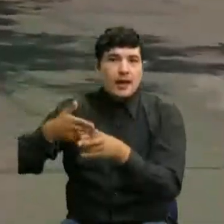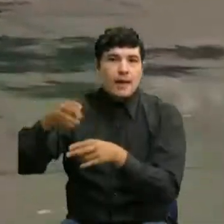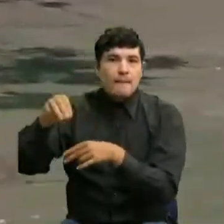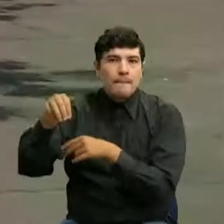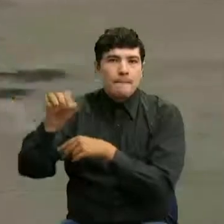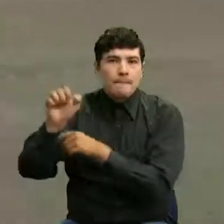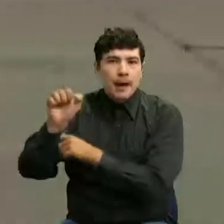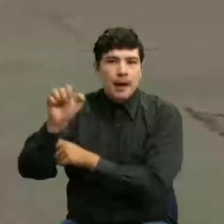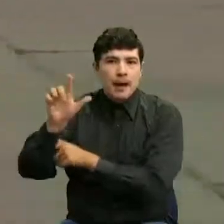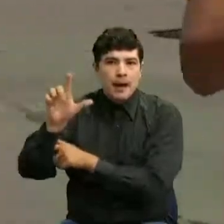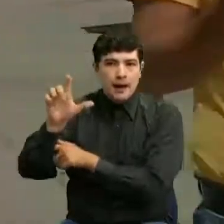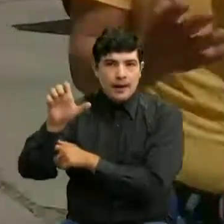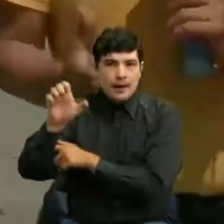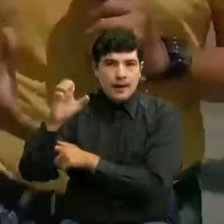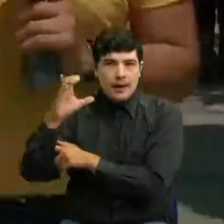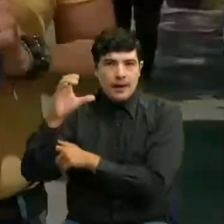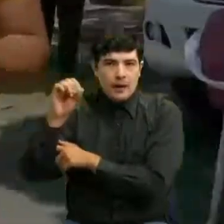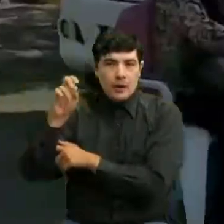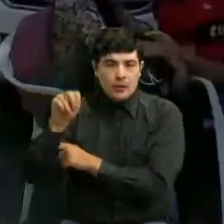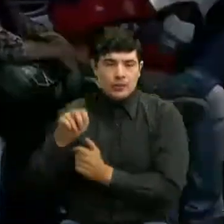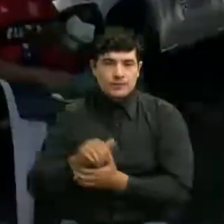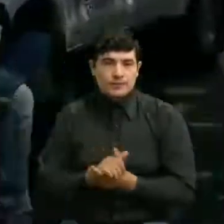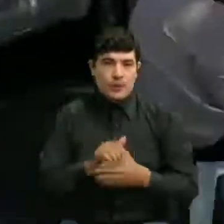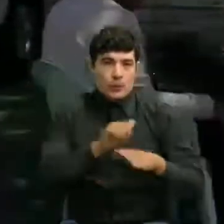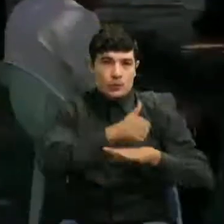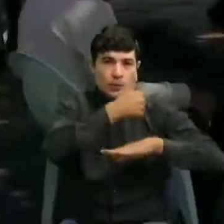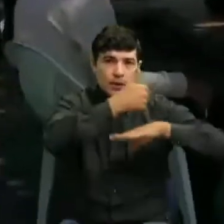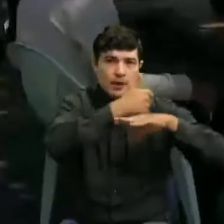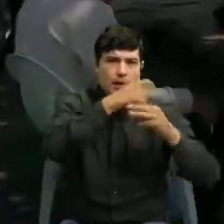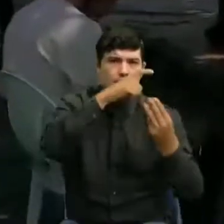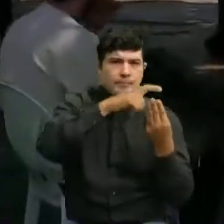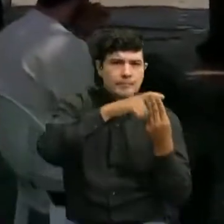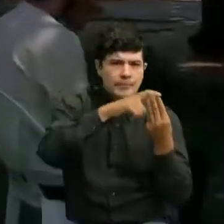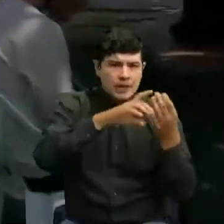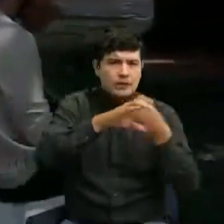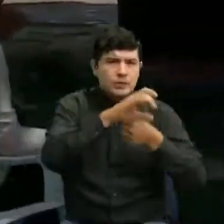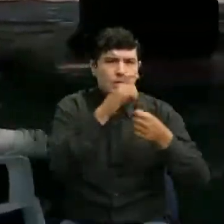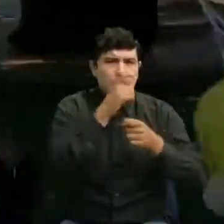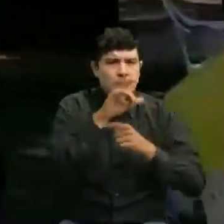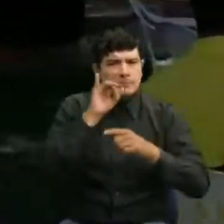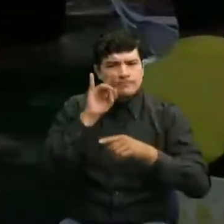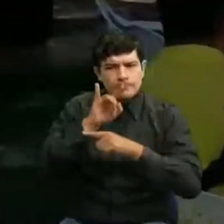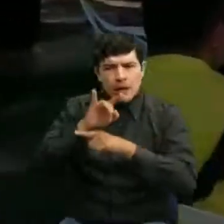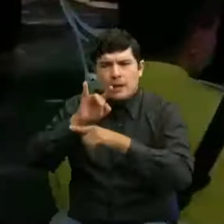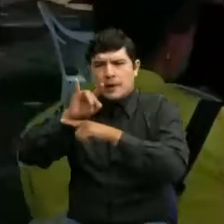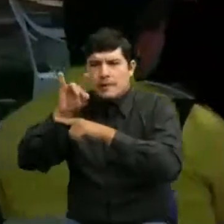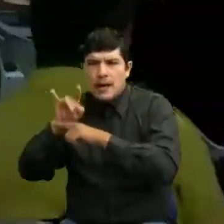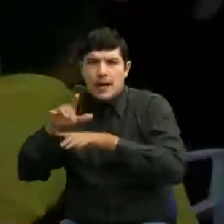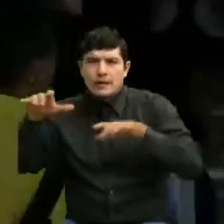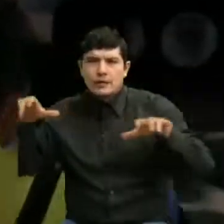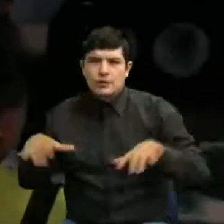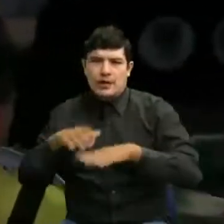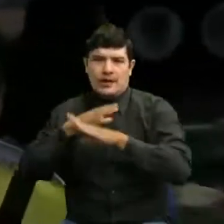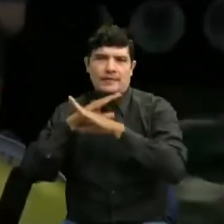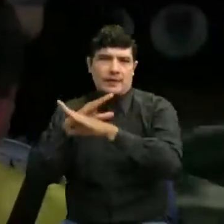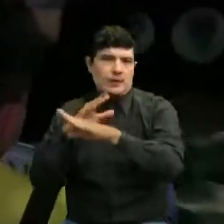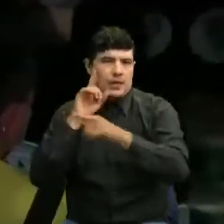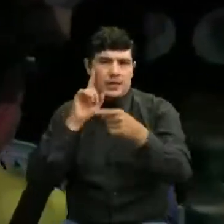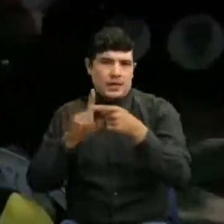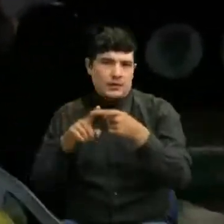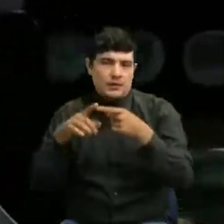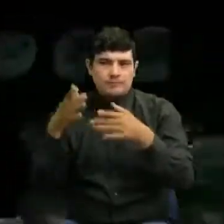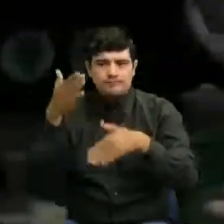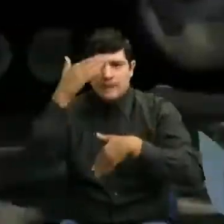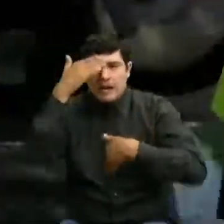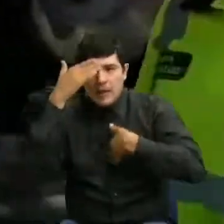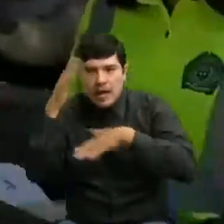en la ciudad de Cúcuta están liderando unas acciones preventivas buscando evitar que se generen más accidentes de tránsito en medio de la